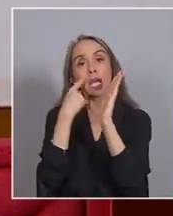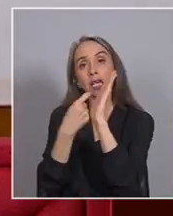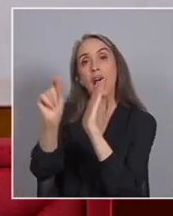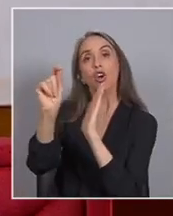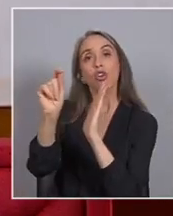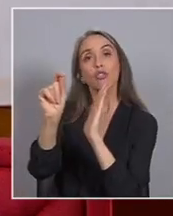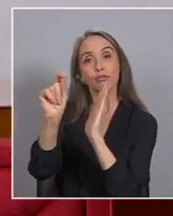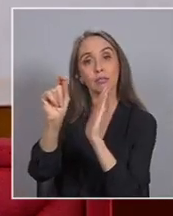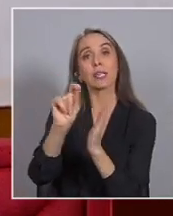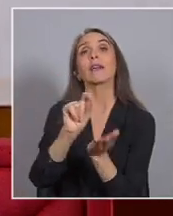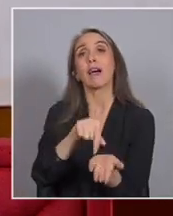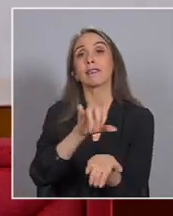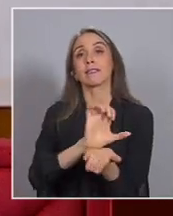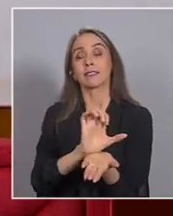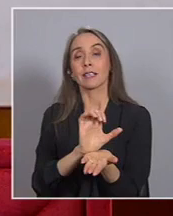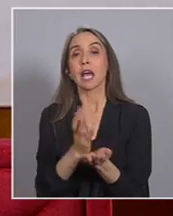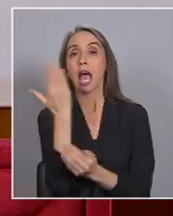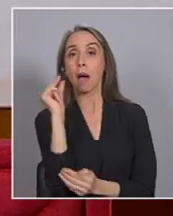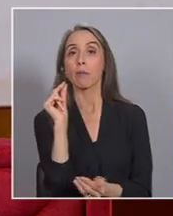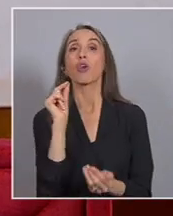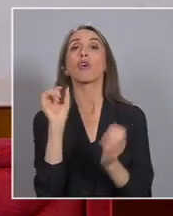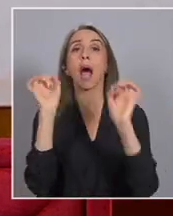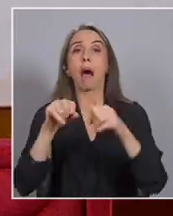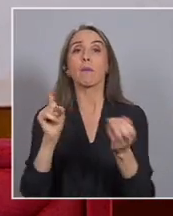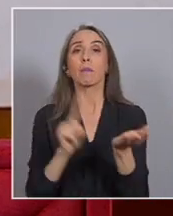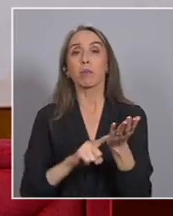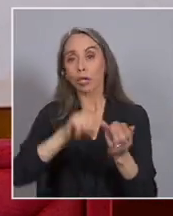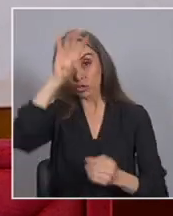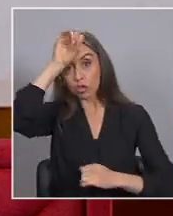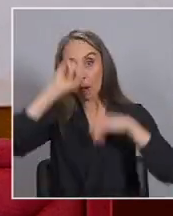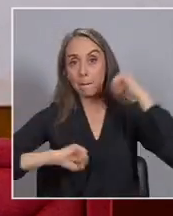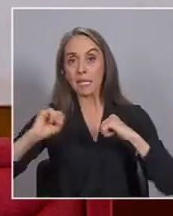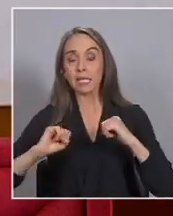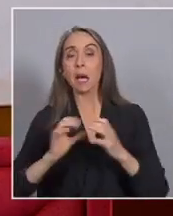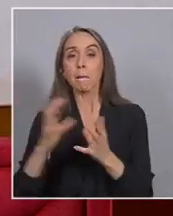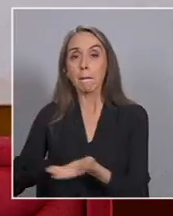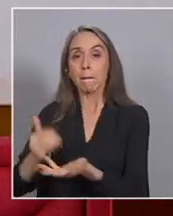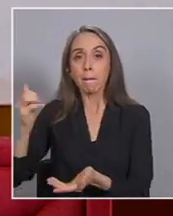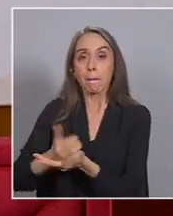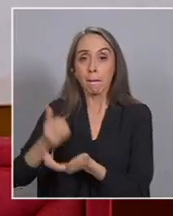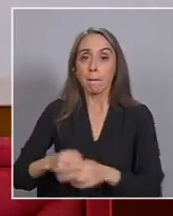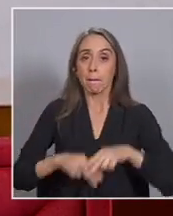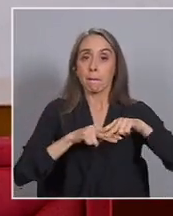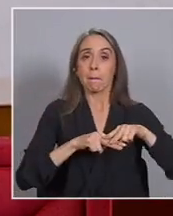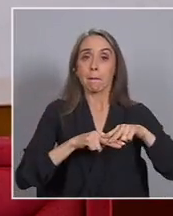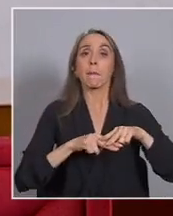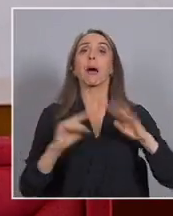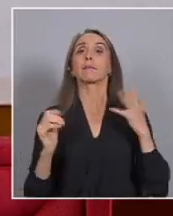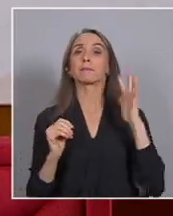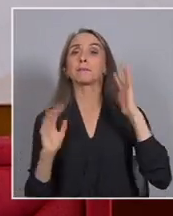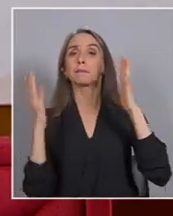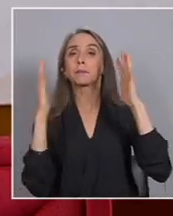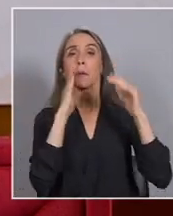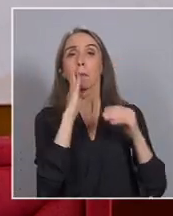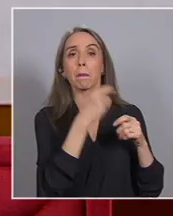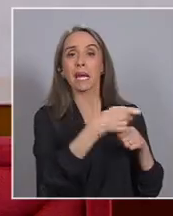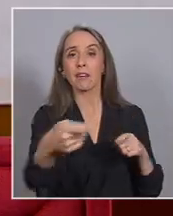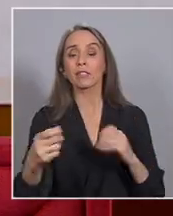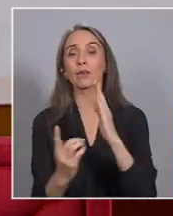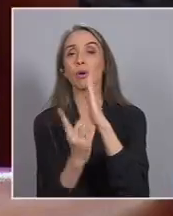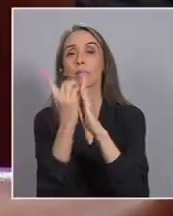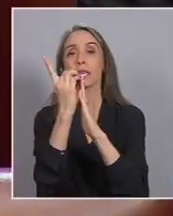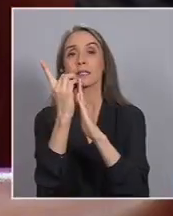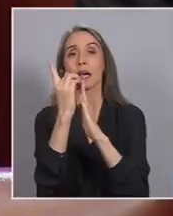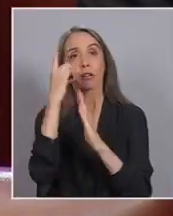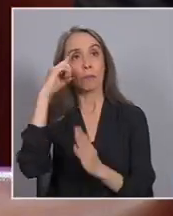Aprobamos hace poco un royalty minero para incrementar los beneficios y el desarrollo para